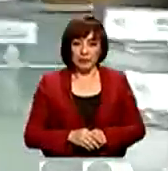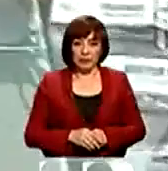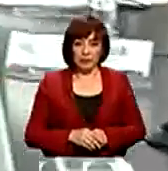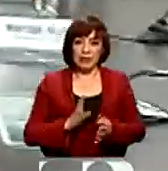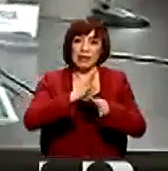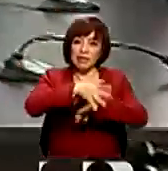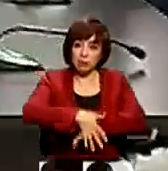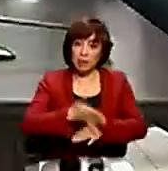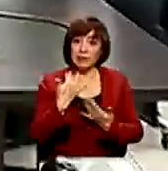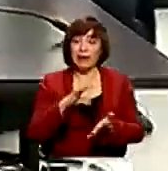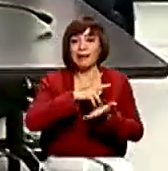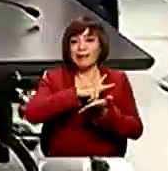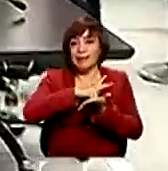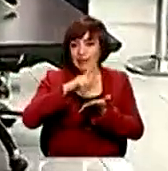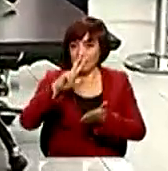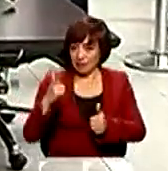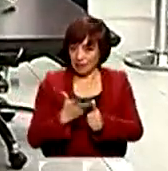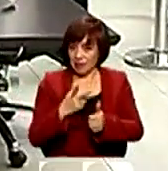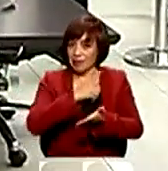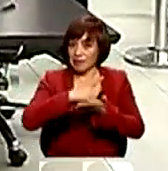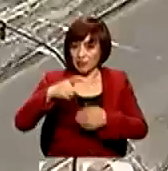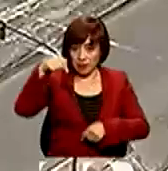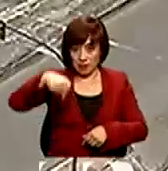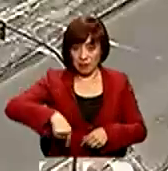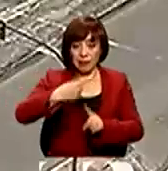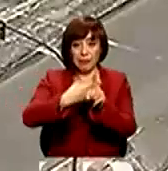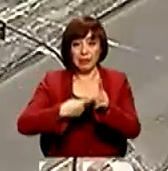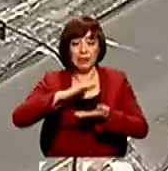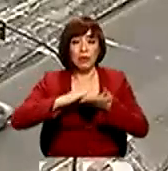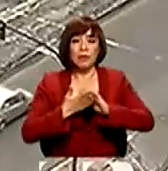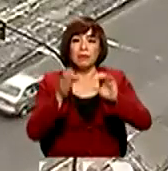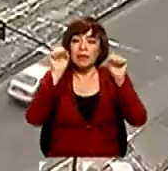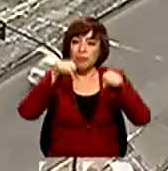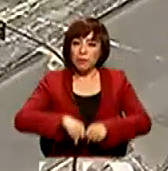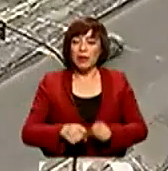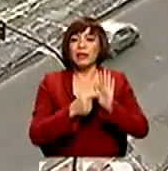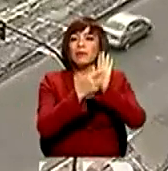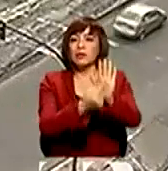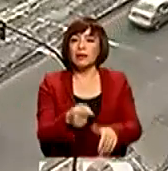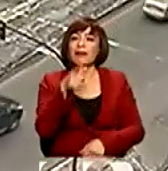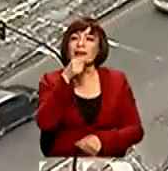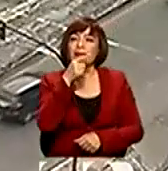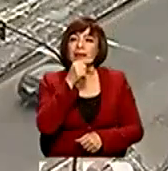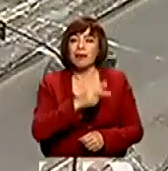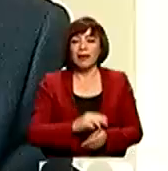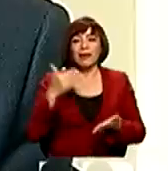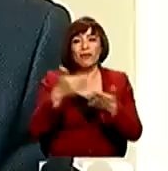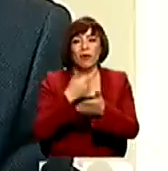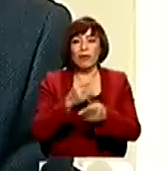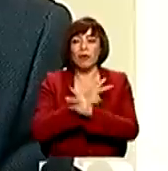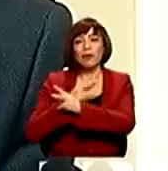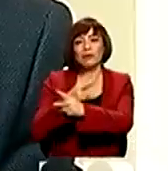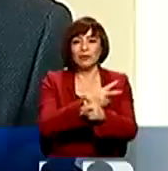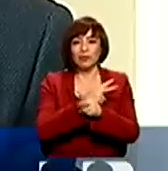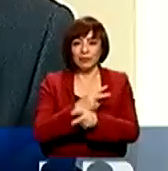la tercera semana de este mes de noviembre pueda dar a luz al nuevo Consejo Nacional Electoral. Yo creo que